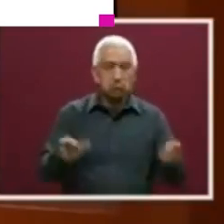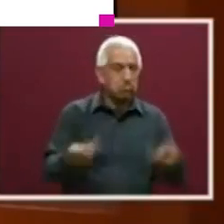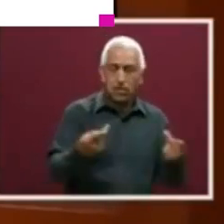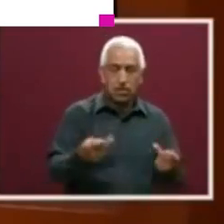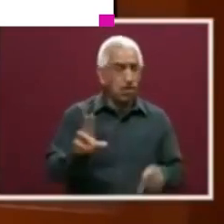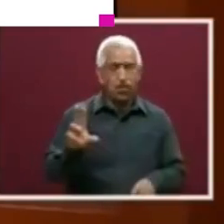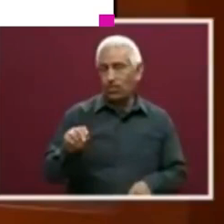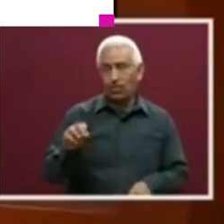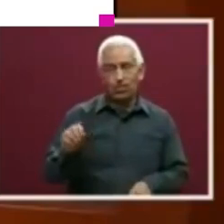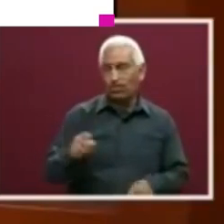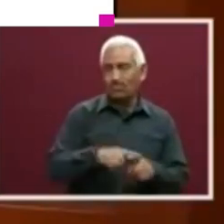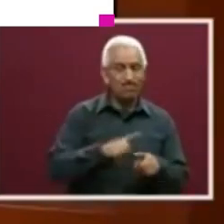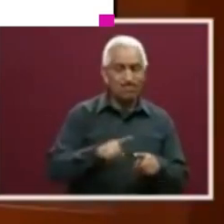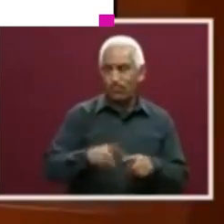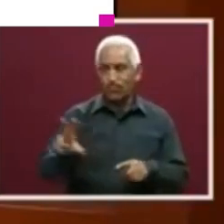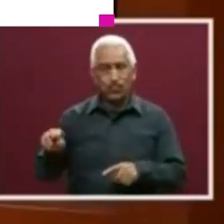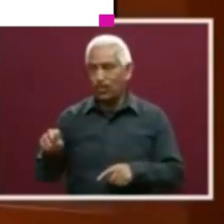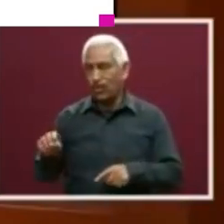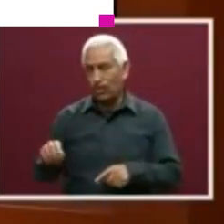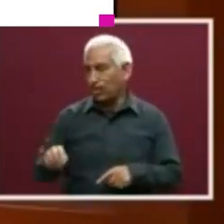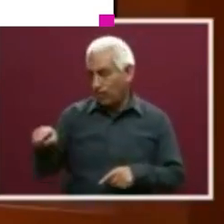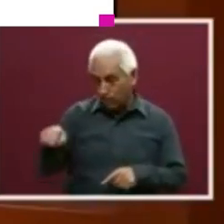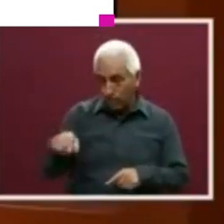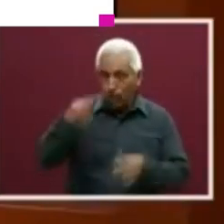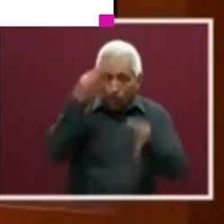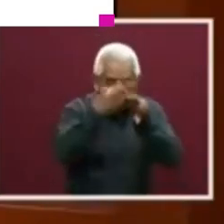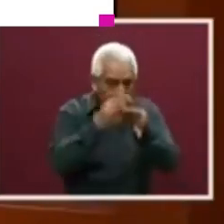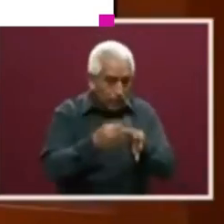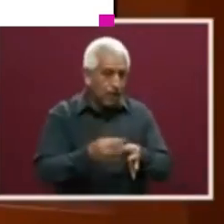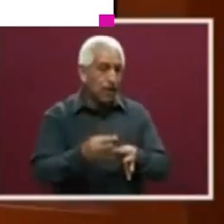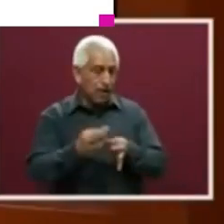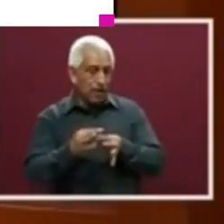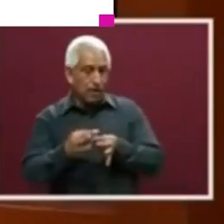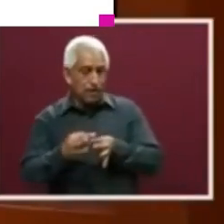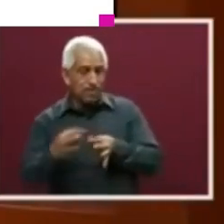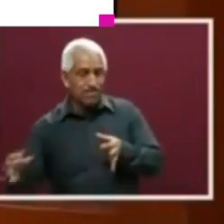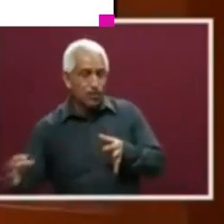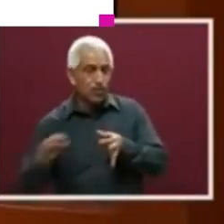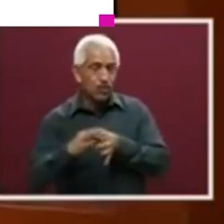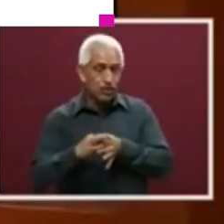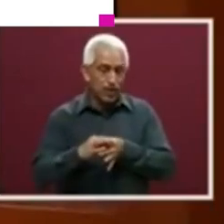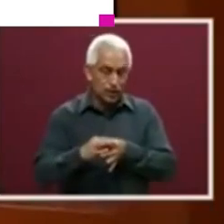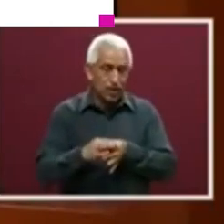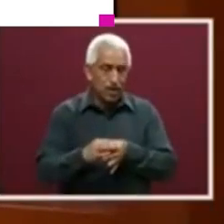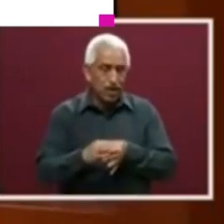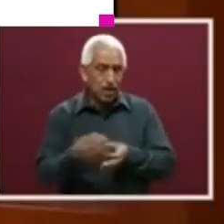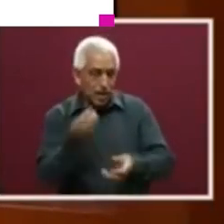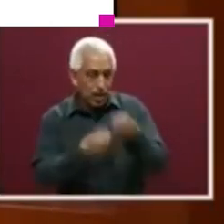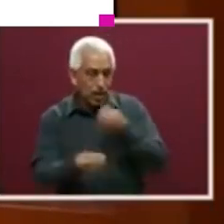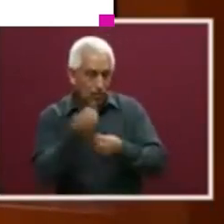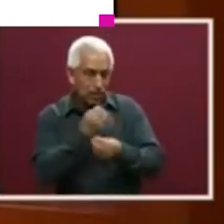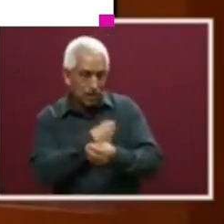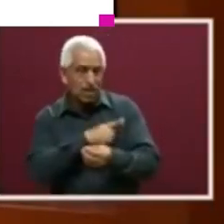con él más que el lazo consanguíneo. Además, el gobernador Miguel Barbosa Huerta también adelantó que Melitón Lozano ya dejó